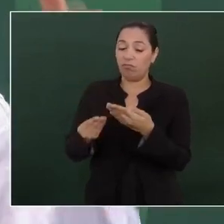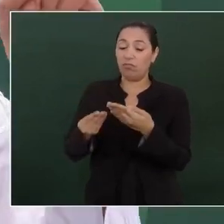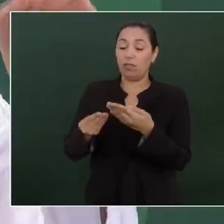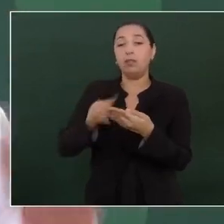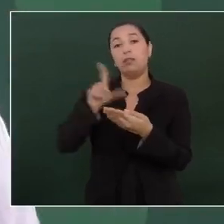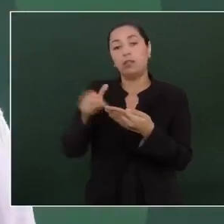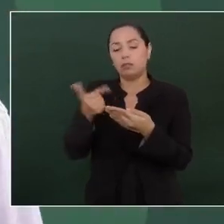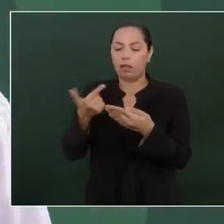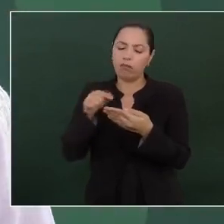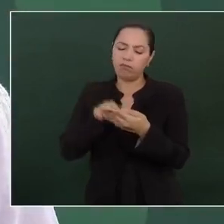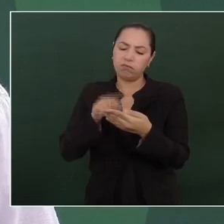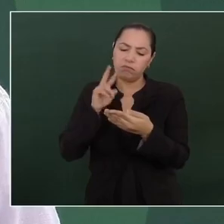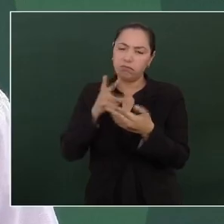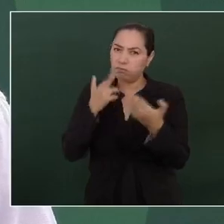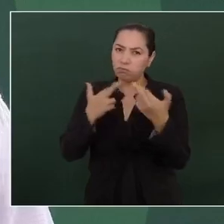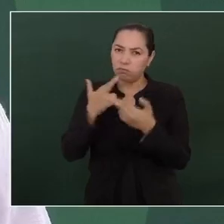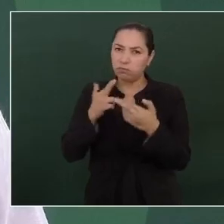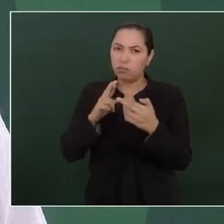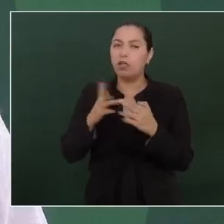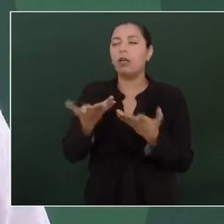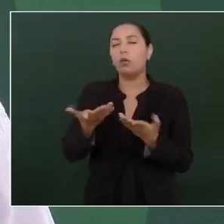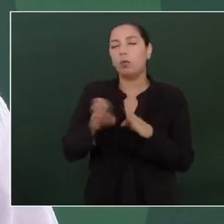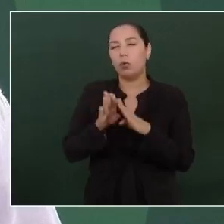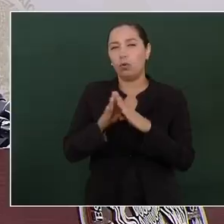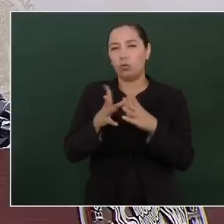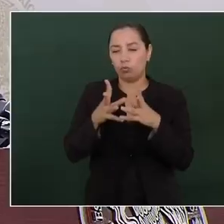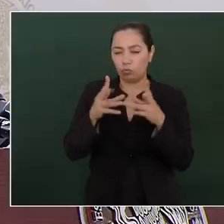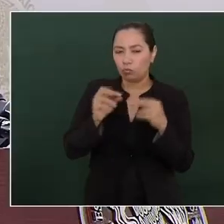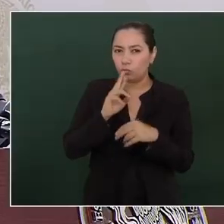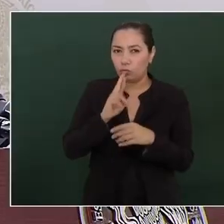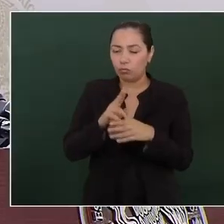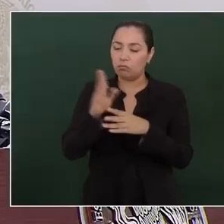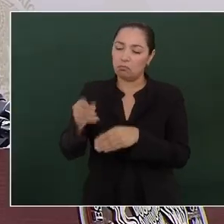resolución, un proyecto. El proyecto que emitió